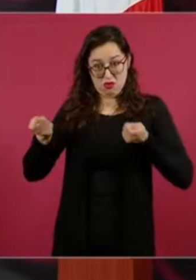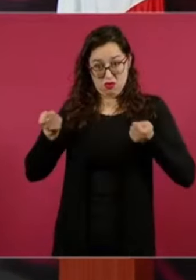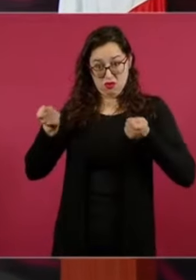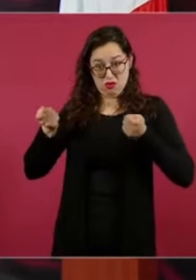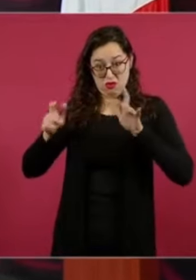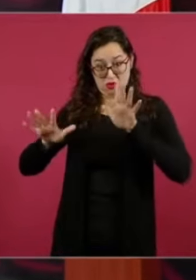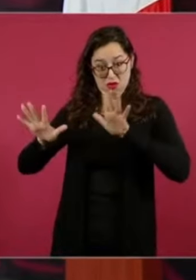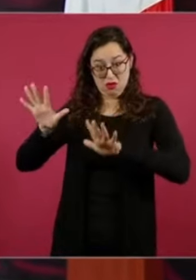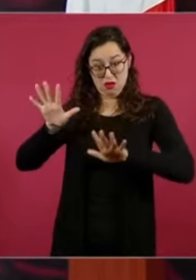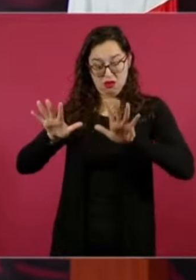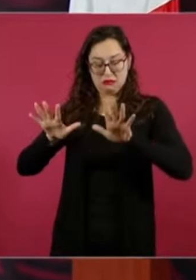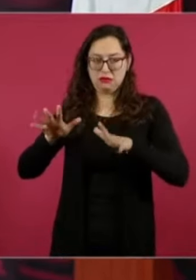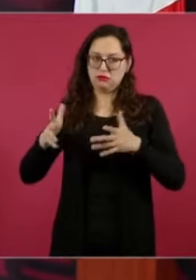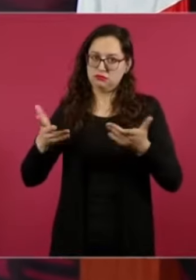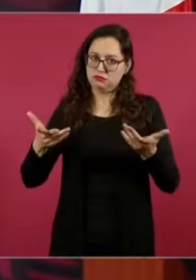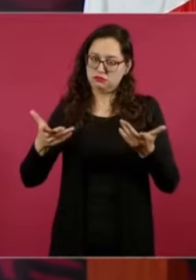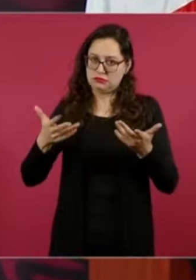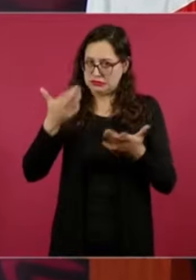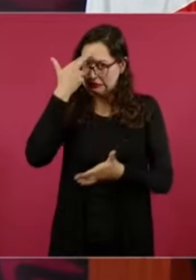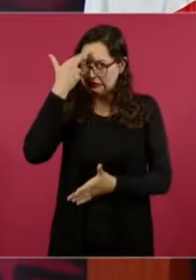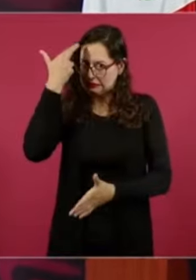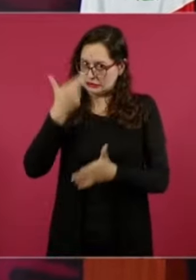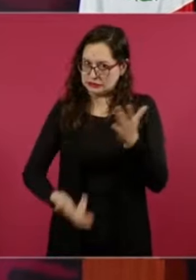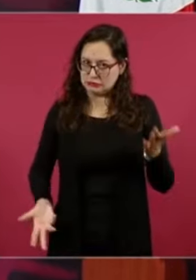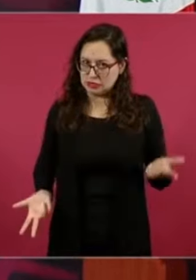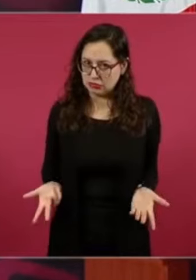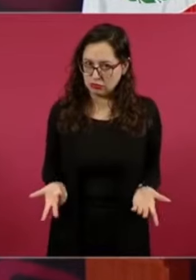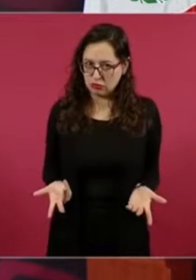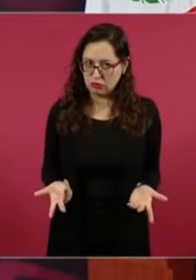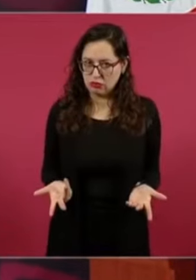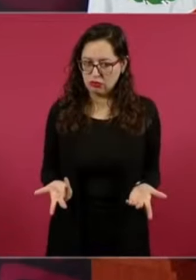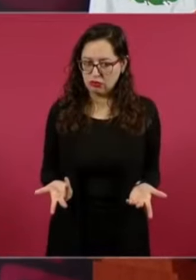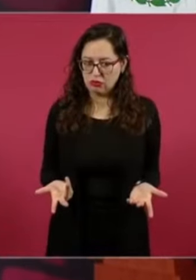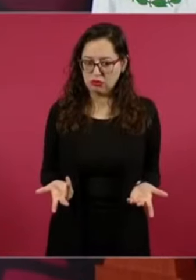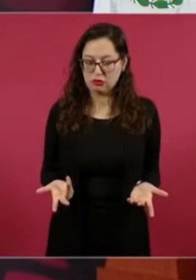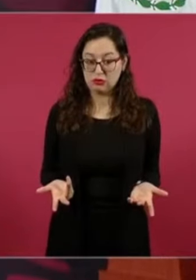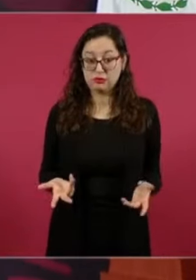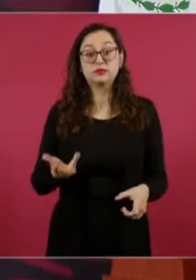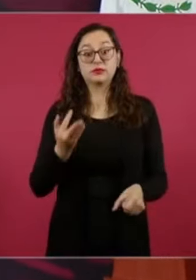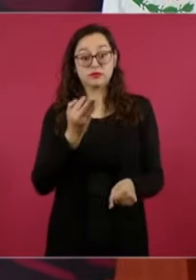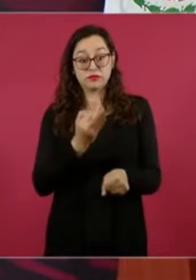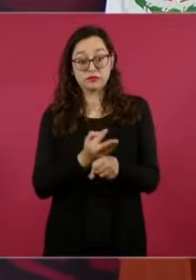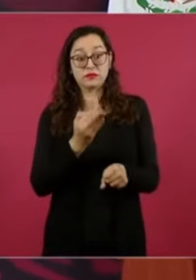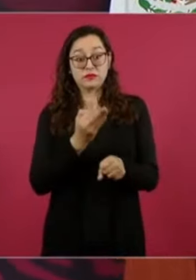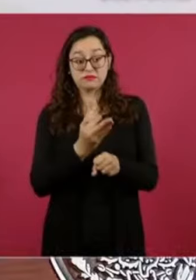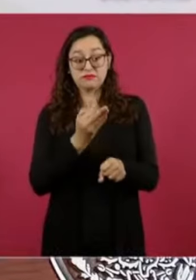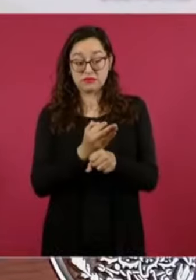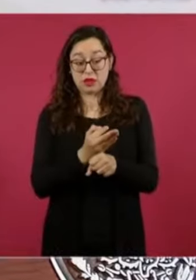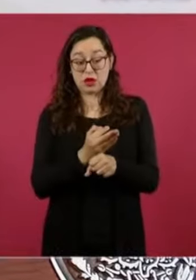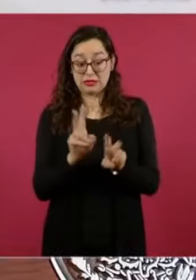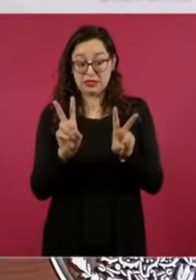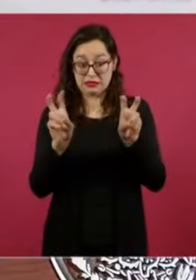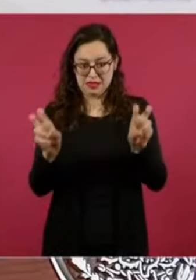ahora con el asunto este de España, están faltando el respeto, además,